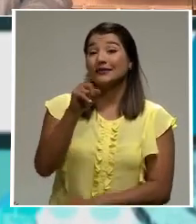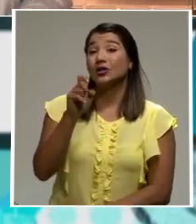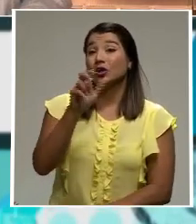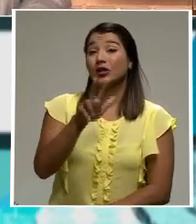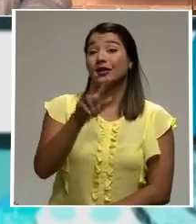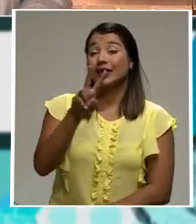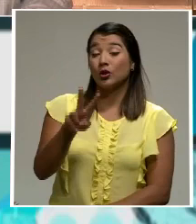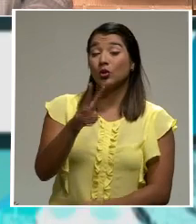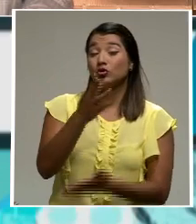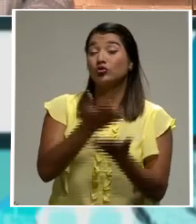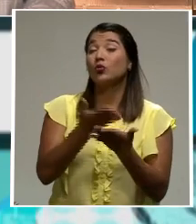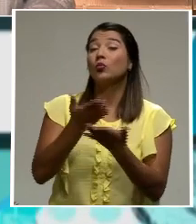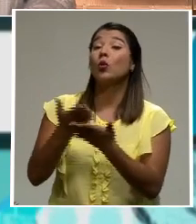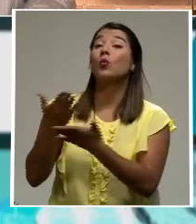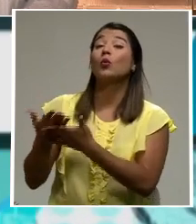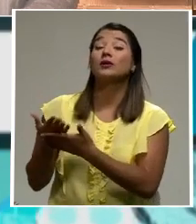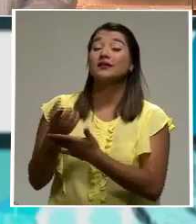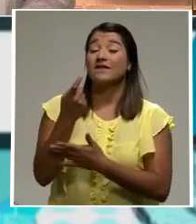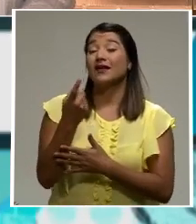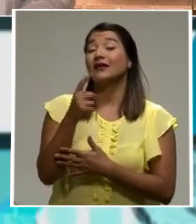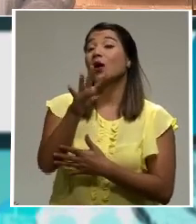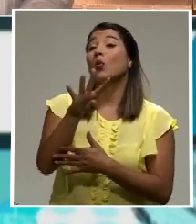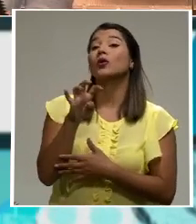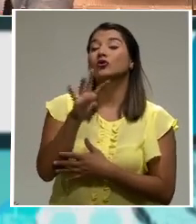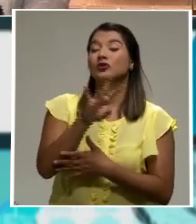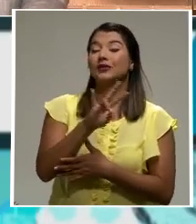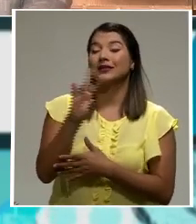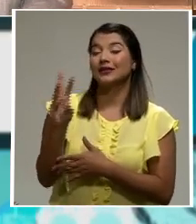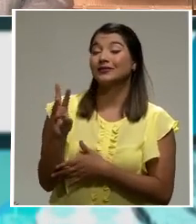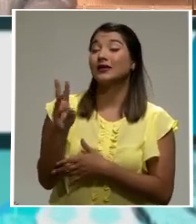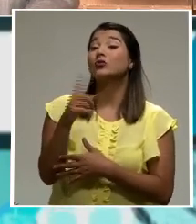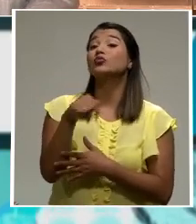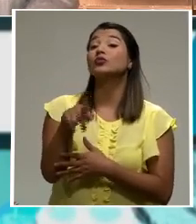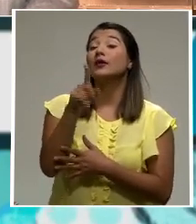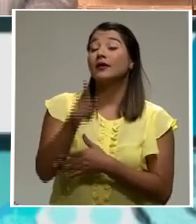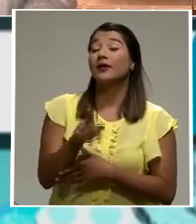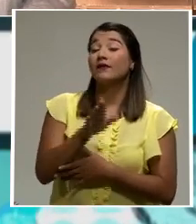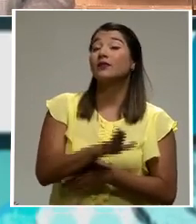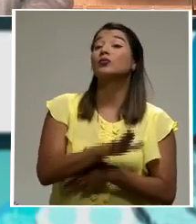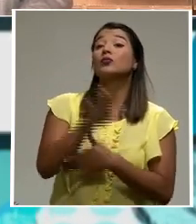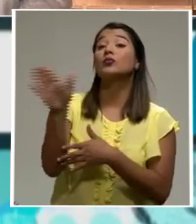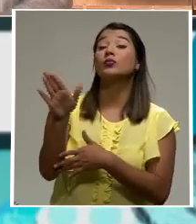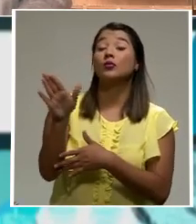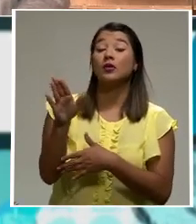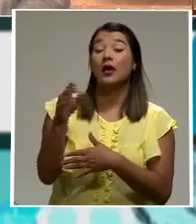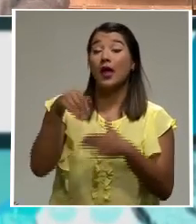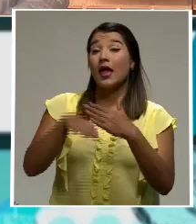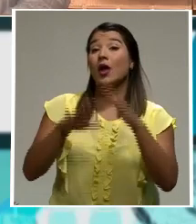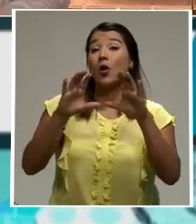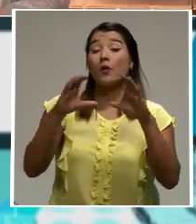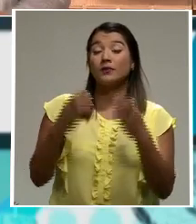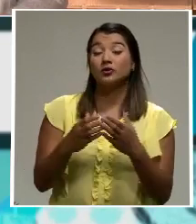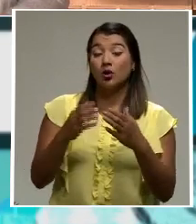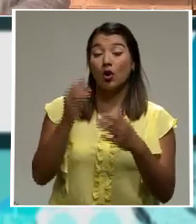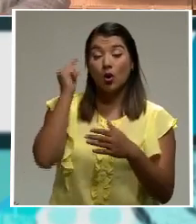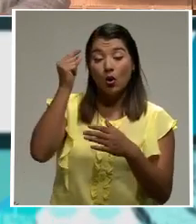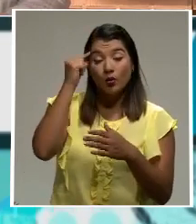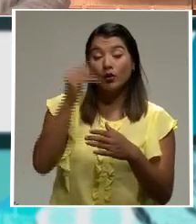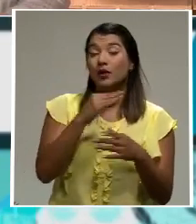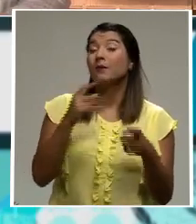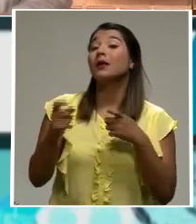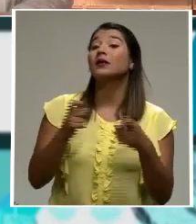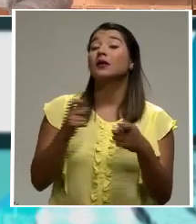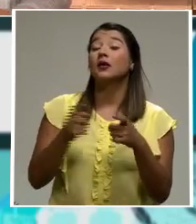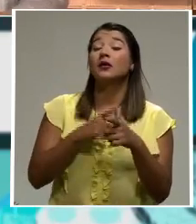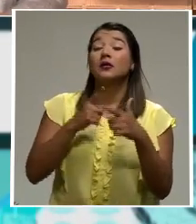mociones de las 476 que tienen que revisarse en la Comisión de Gobierno y Administración. Mañana no va